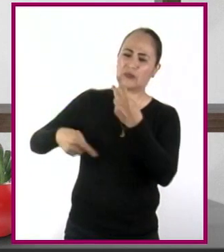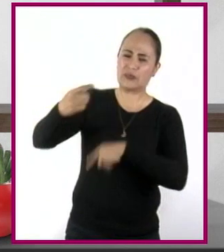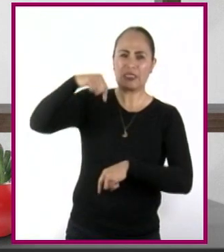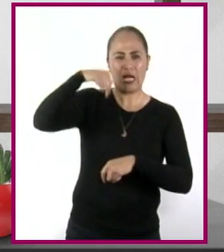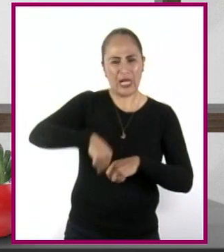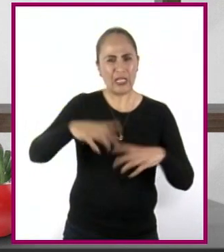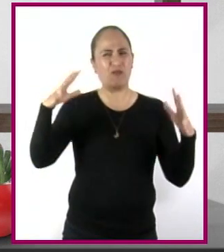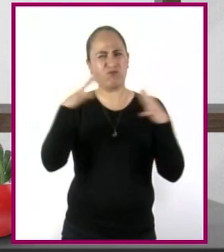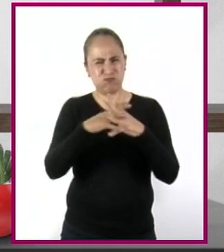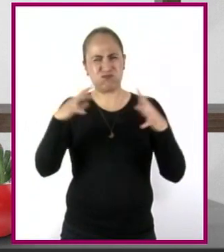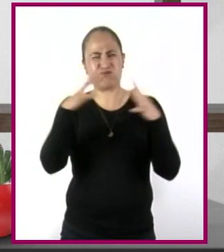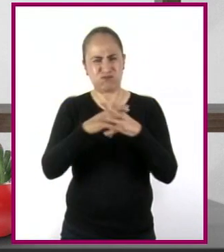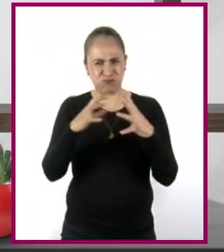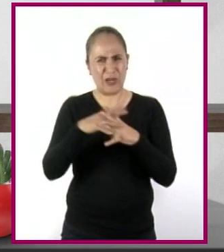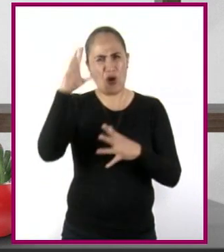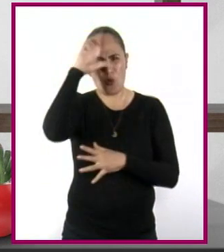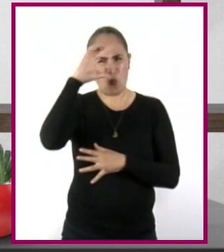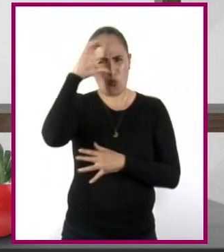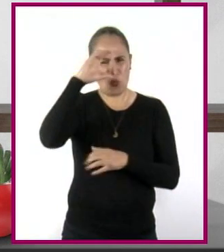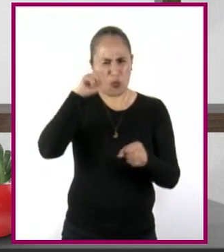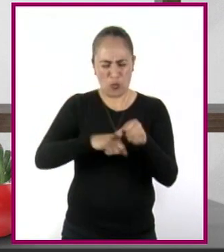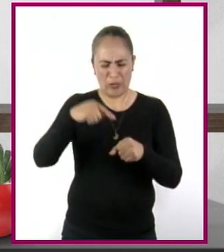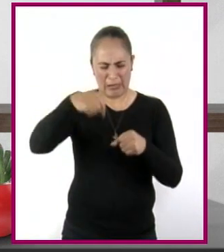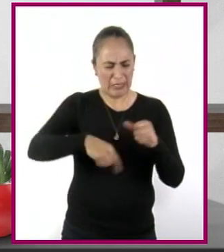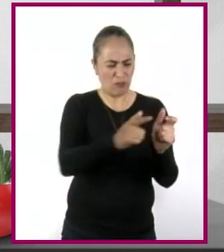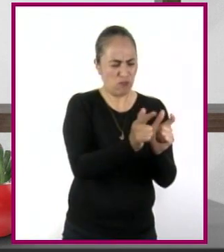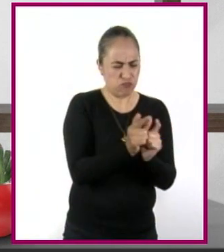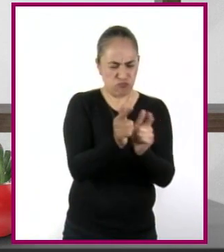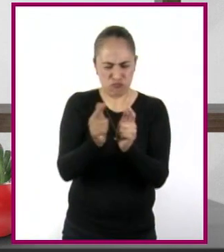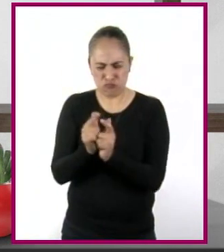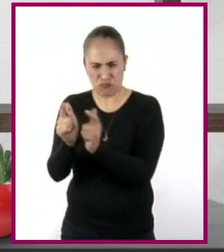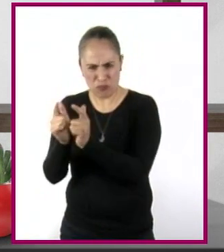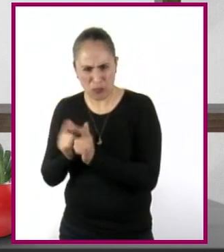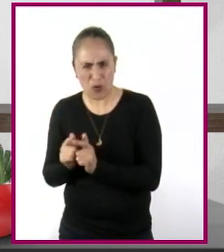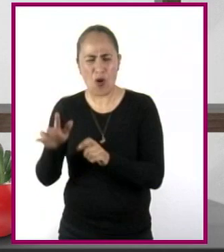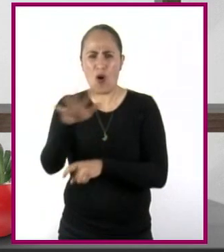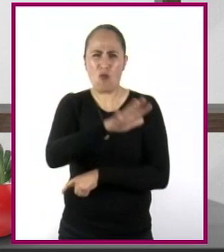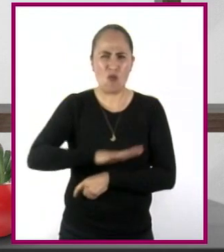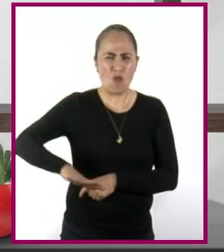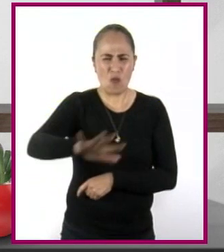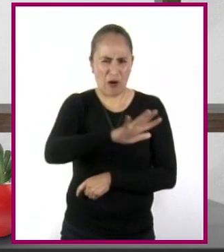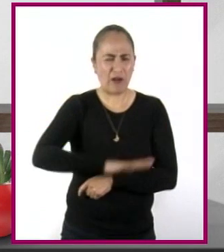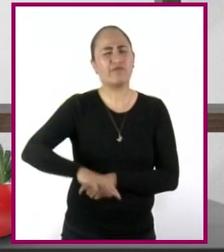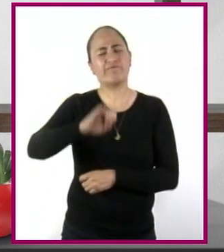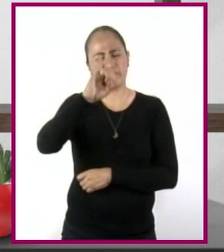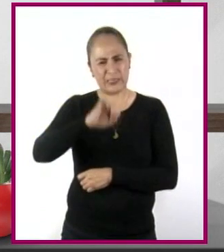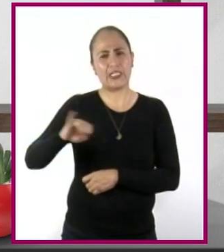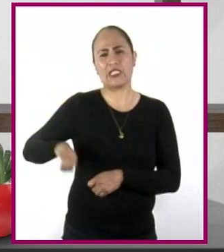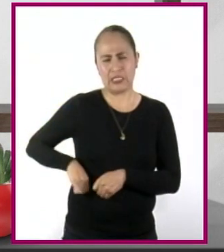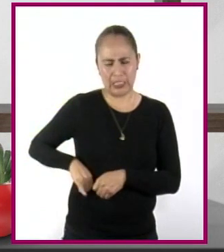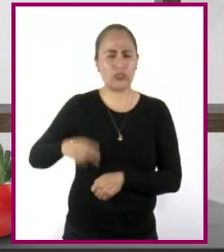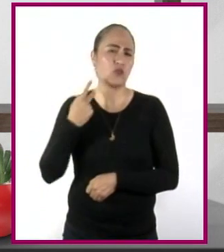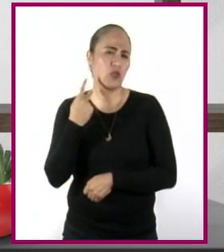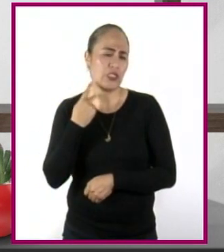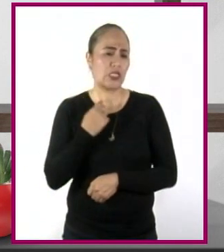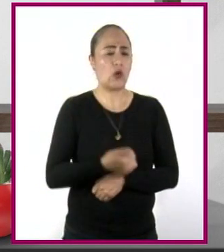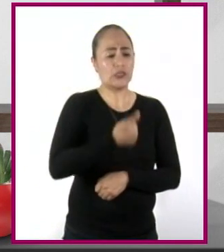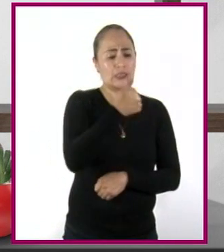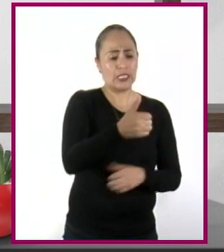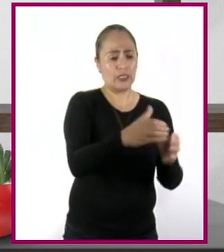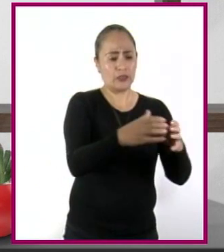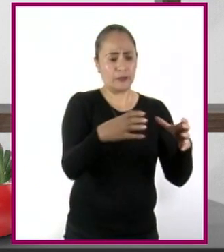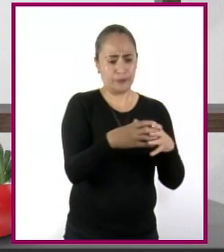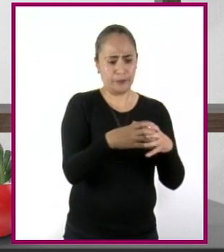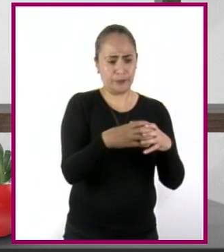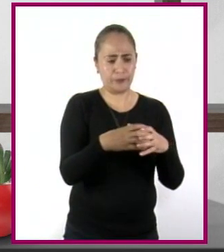estas culturas originarias, que eran muchísimas tribus, también se llevó a cabo en un escenario político. 6 tribus, entre ellas la de los